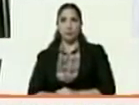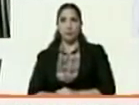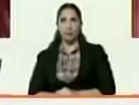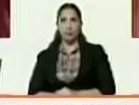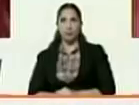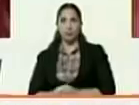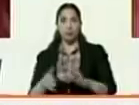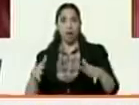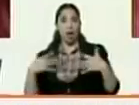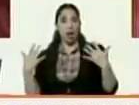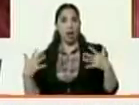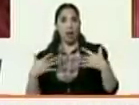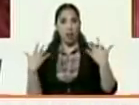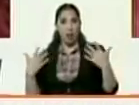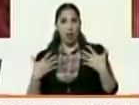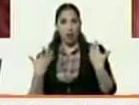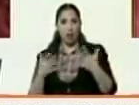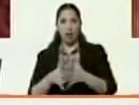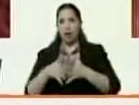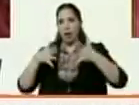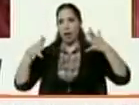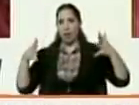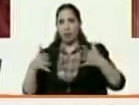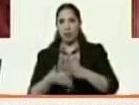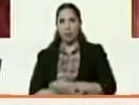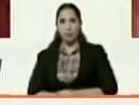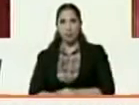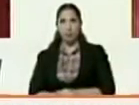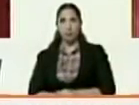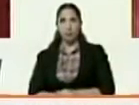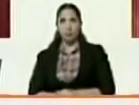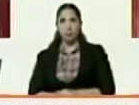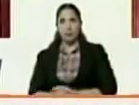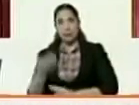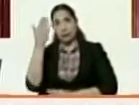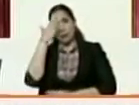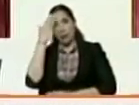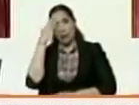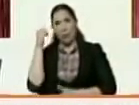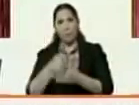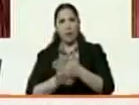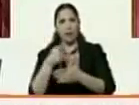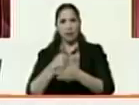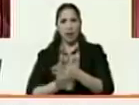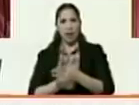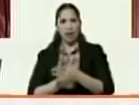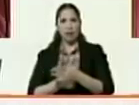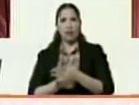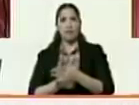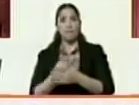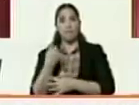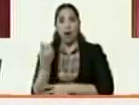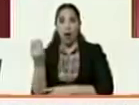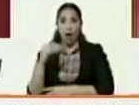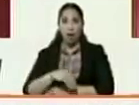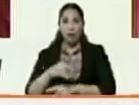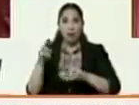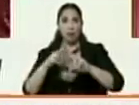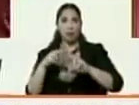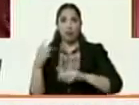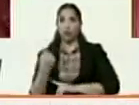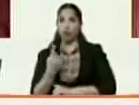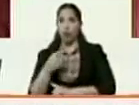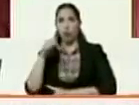Nos alegra enormemente. Y sabemos que las batallas que vendrán en Táchira, no solo